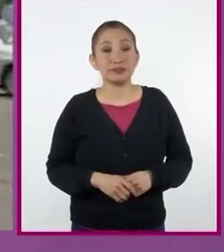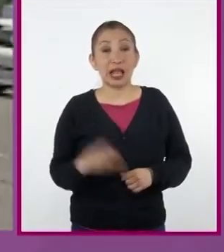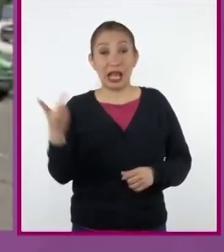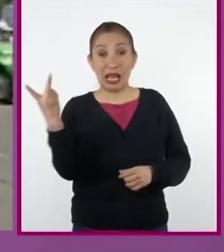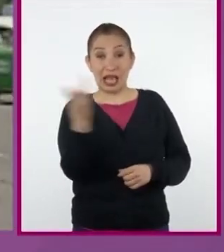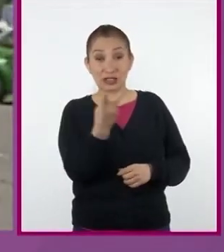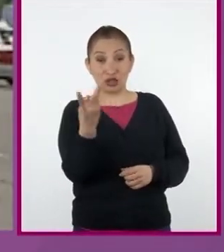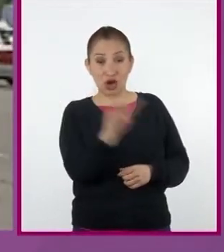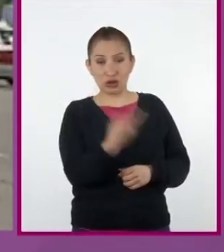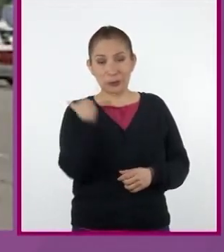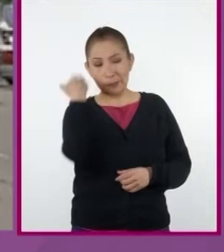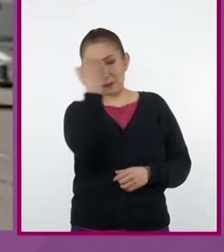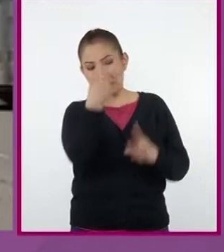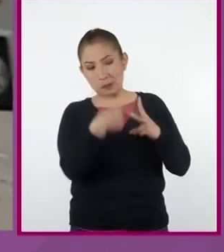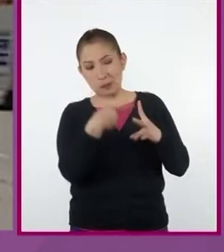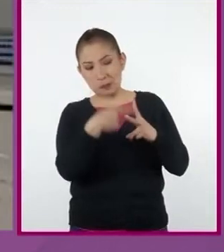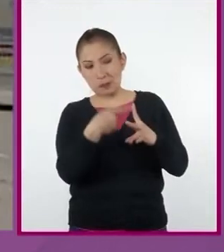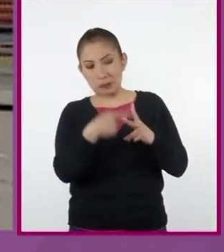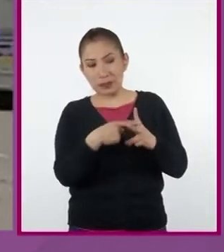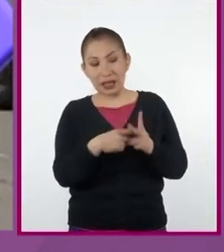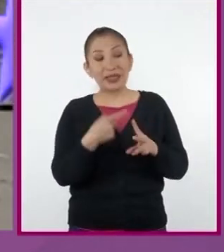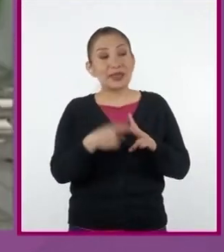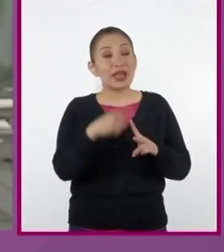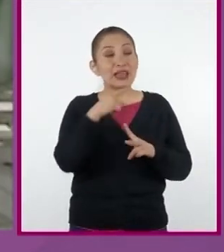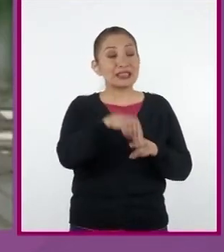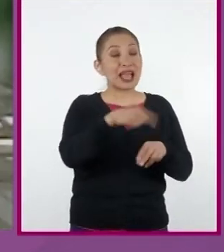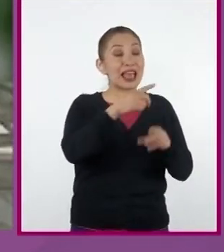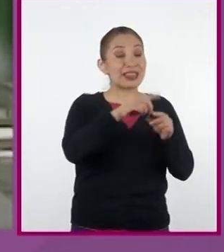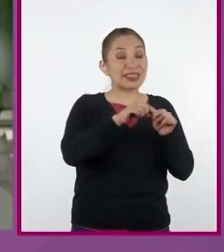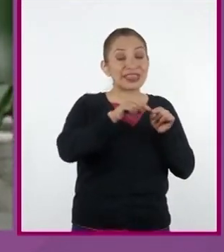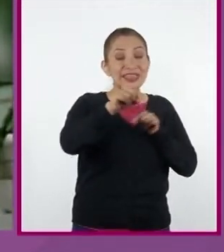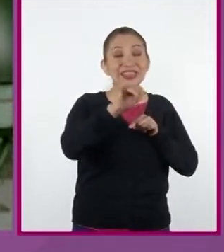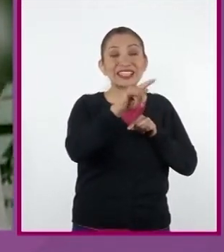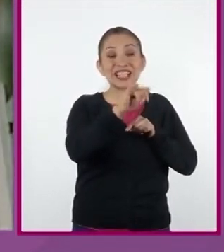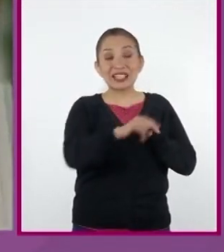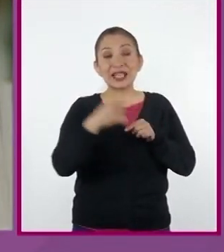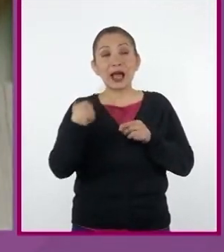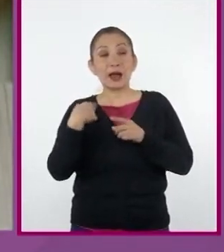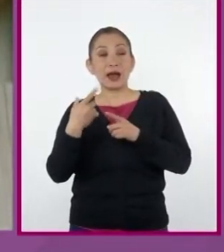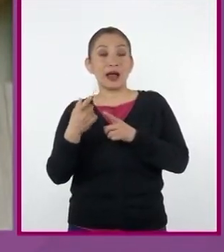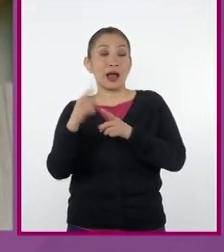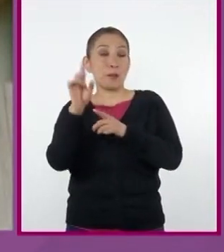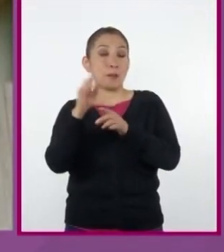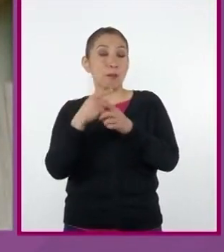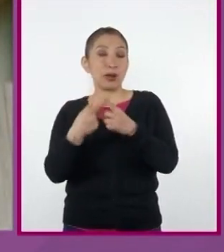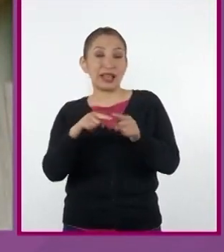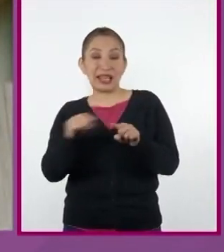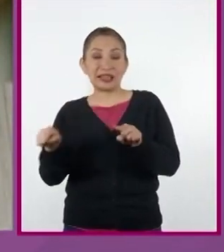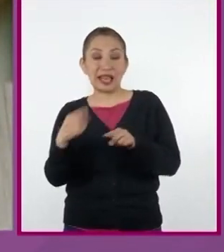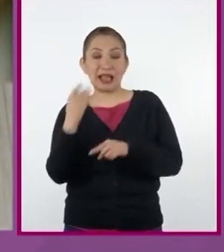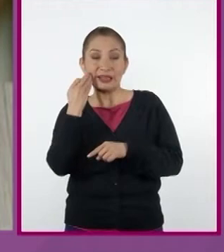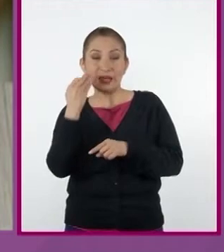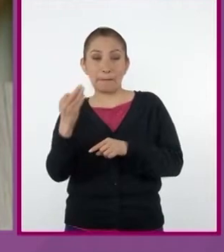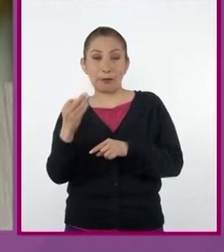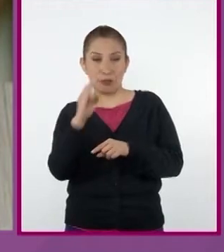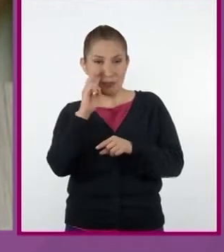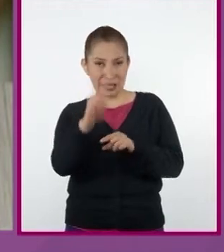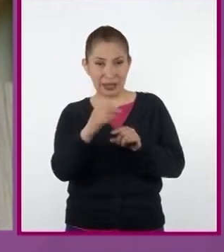Ambas se calculan dividiendo la distancia entre el tiempo mediante la siguiente expresión.